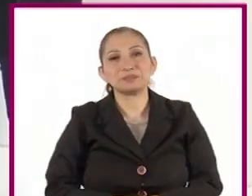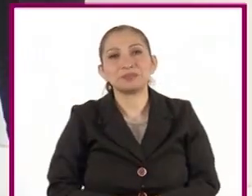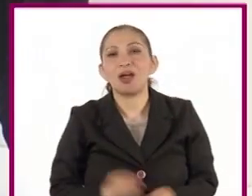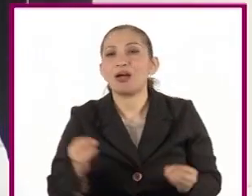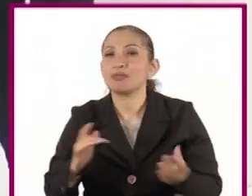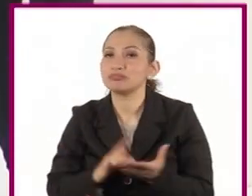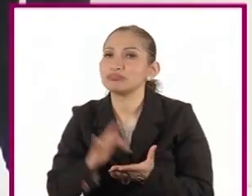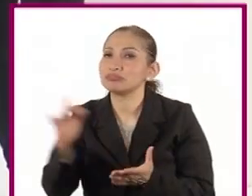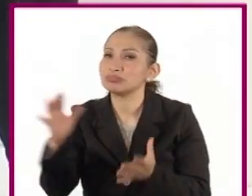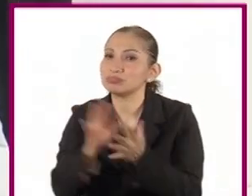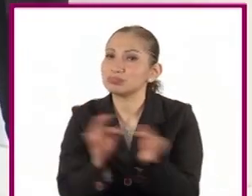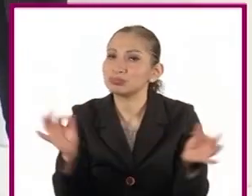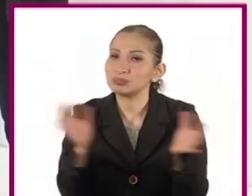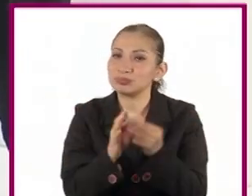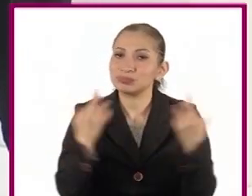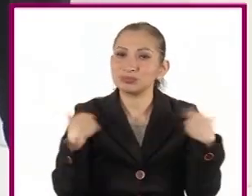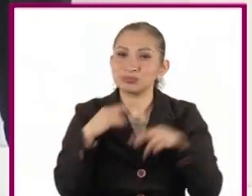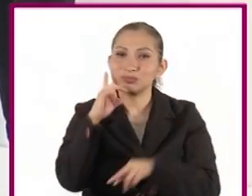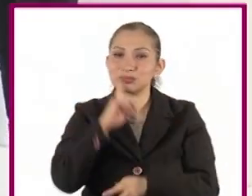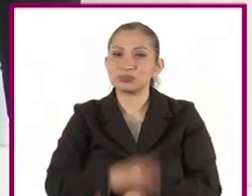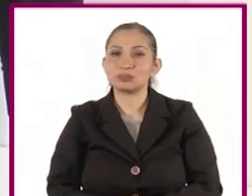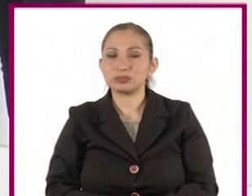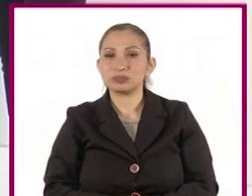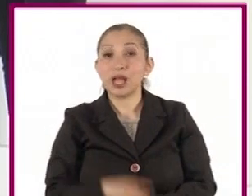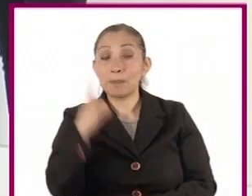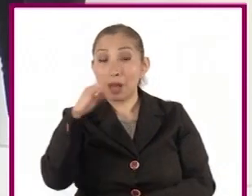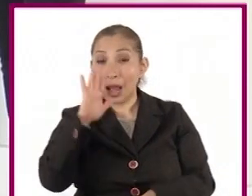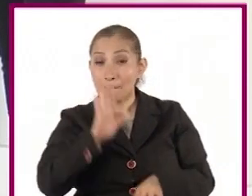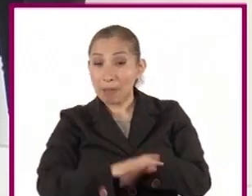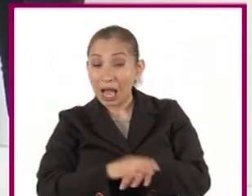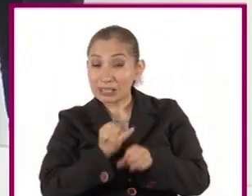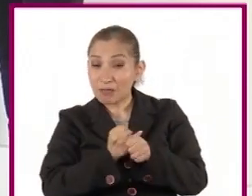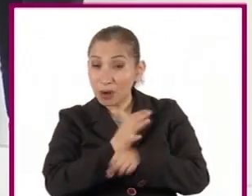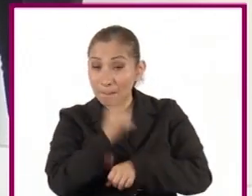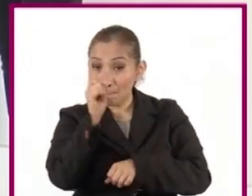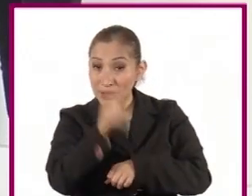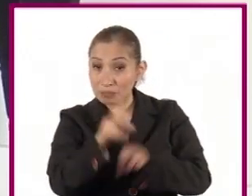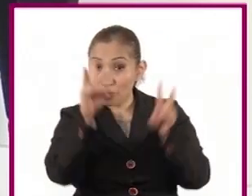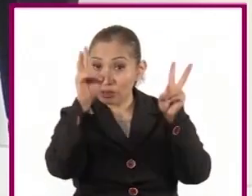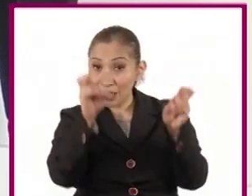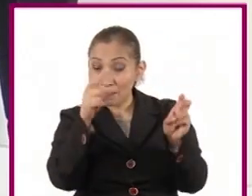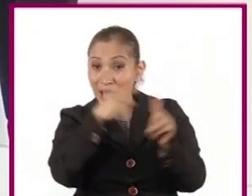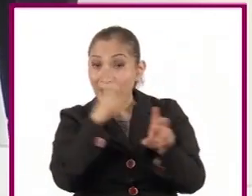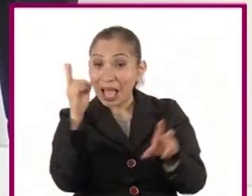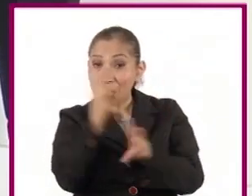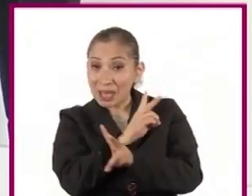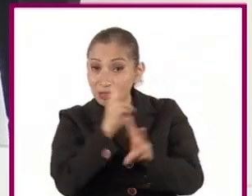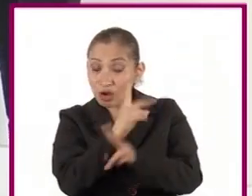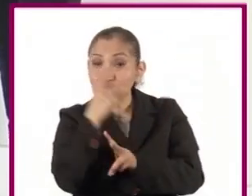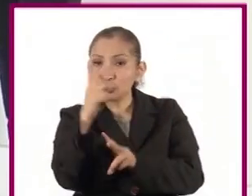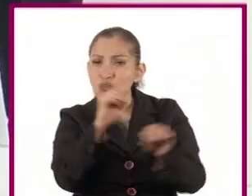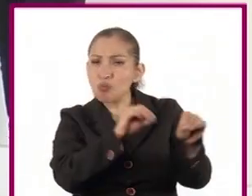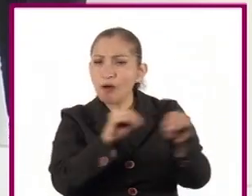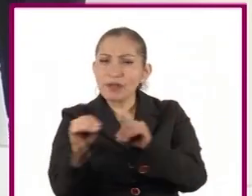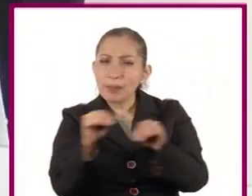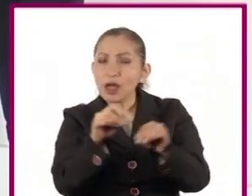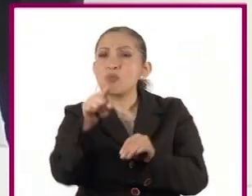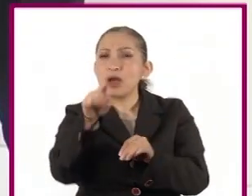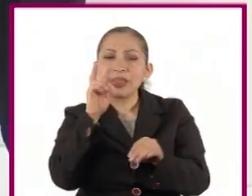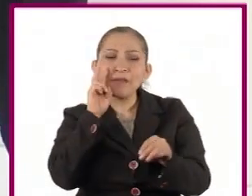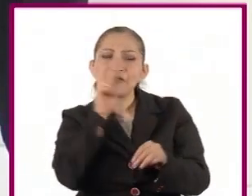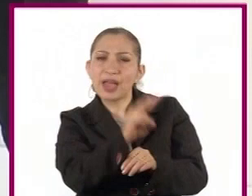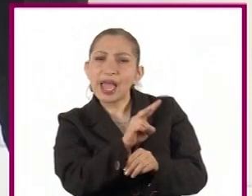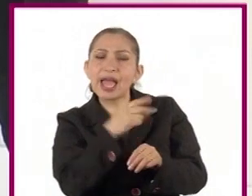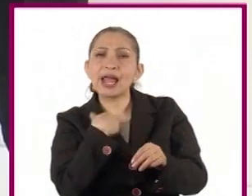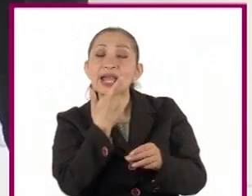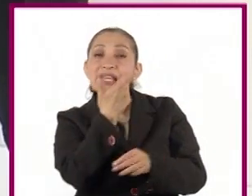Muchas gracias por la explicación, maestra. Para obtener más información sobre el viento y sus movimientos, pueden